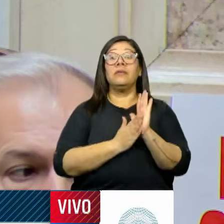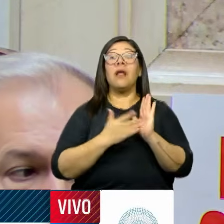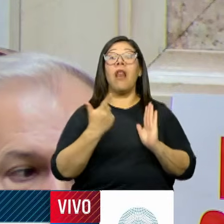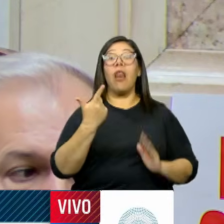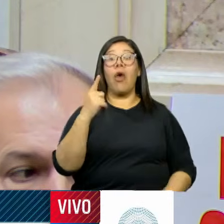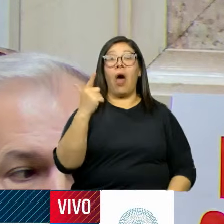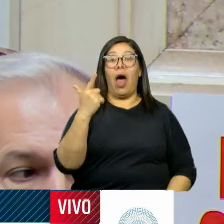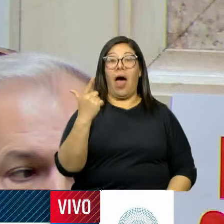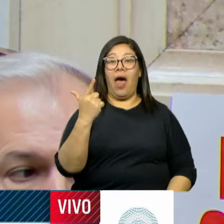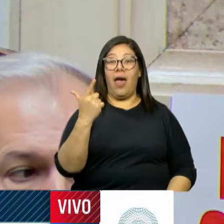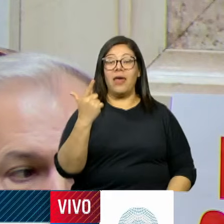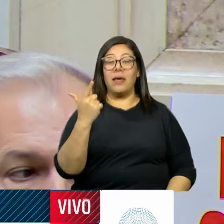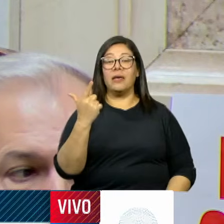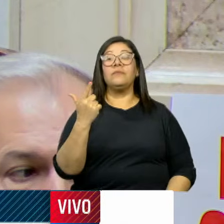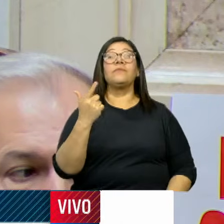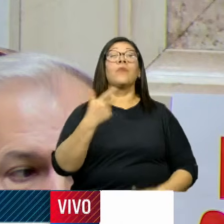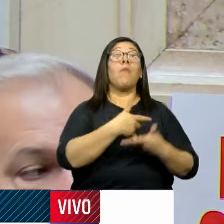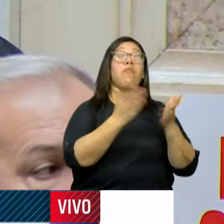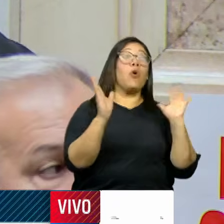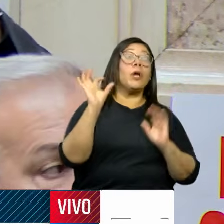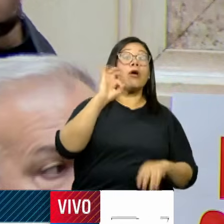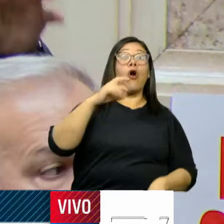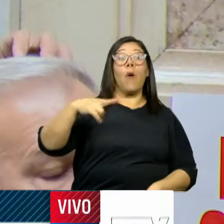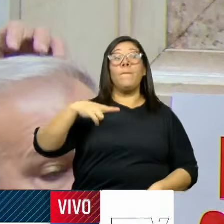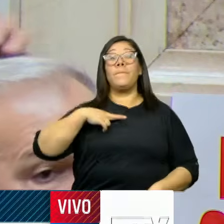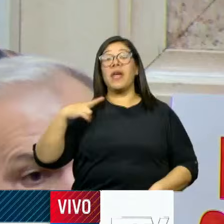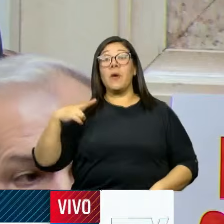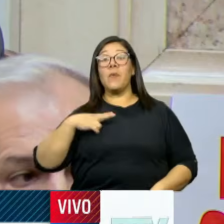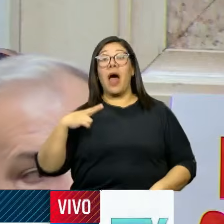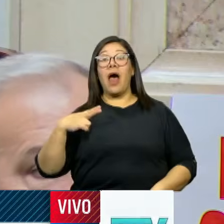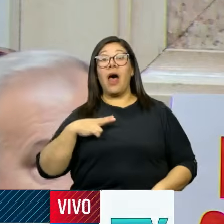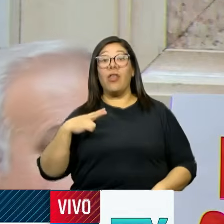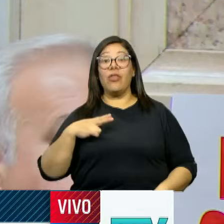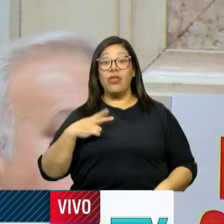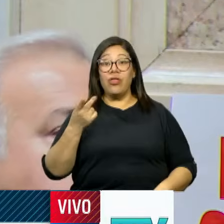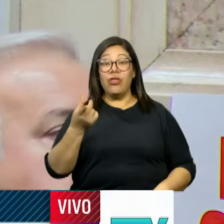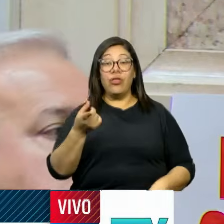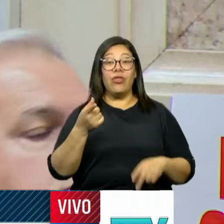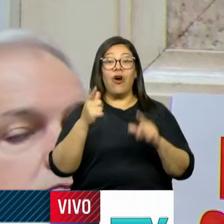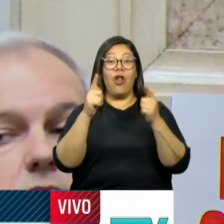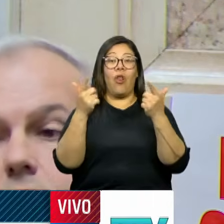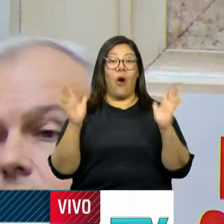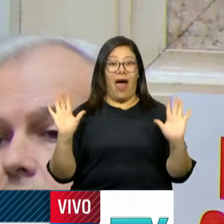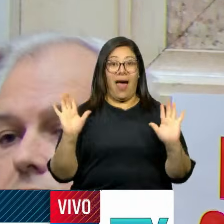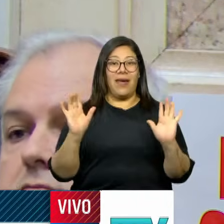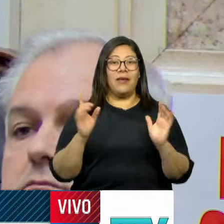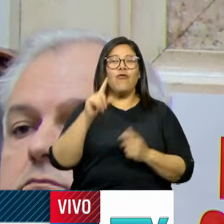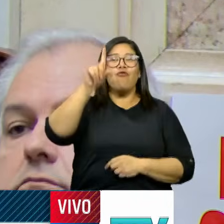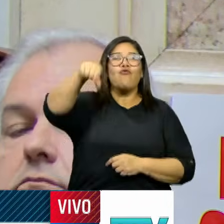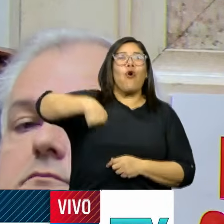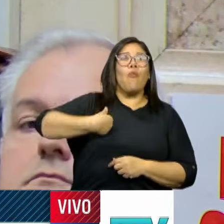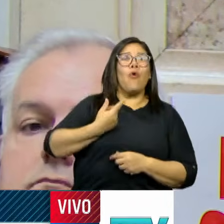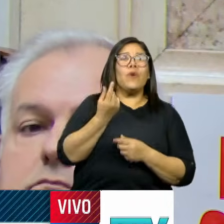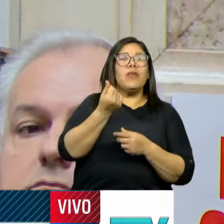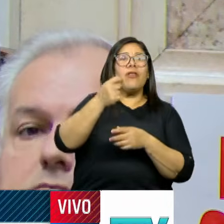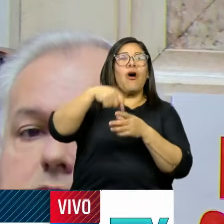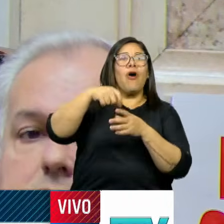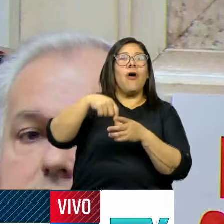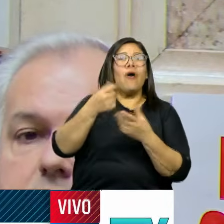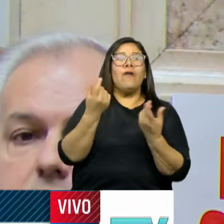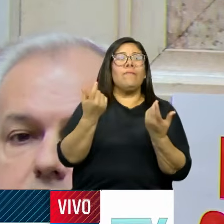ni en el circuito público ni en el circuito privado de ese tipo de operatoria. No tenía